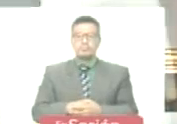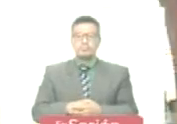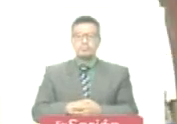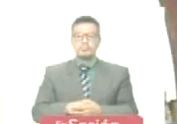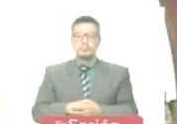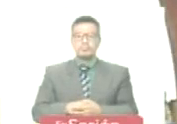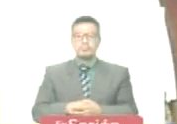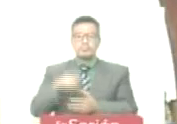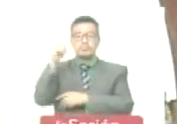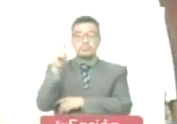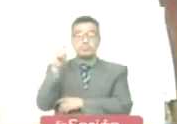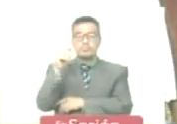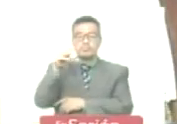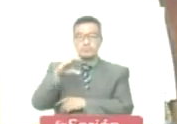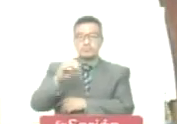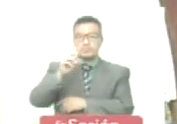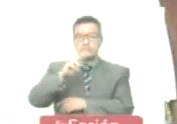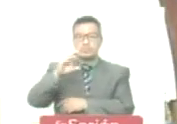Adelante, diputado Correño.